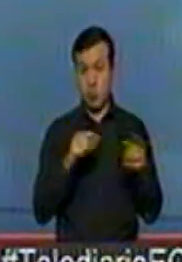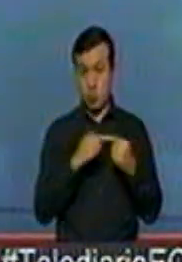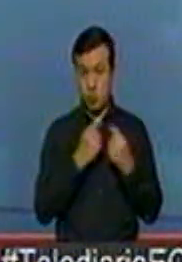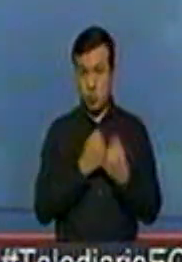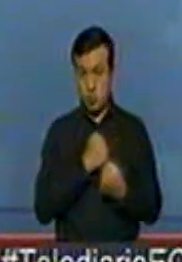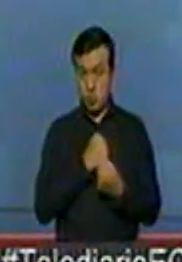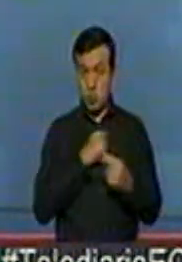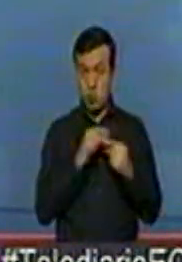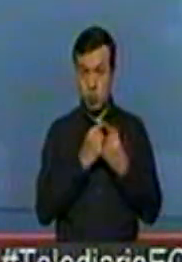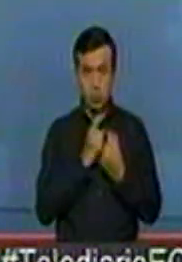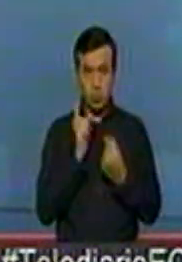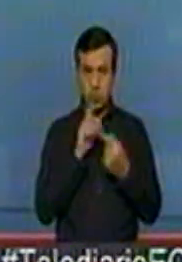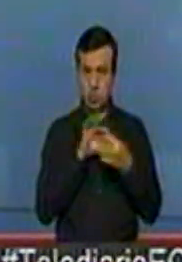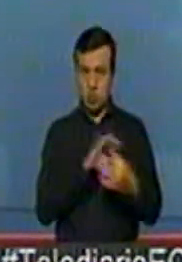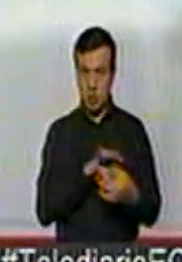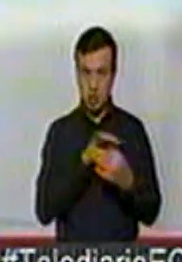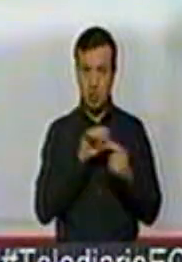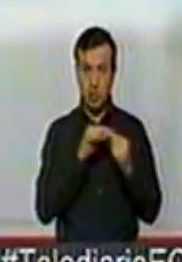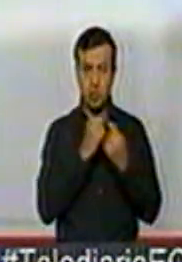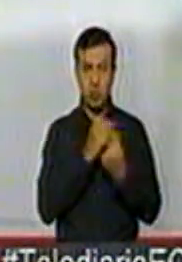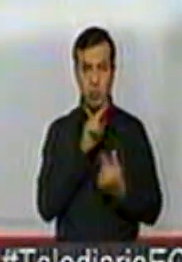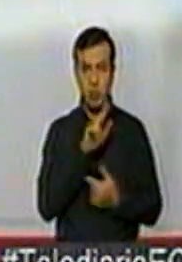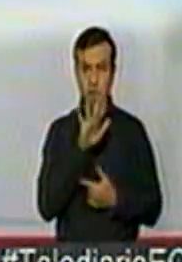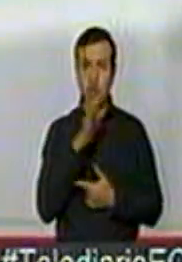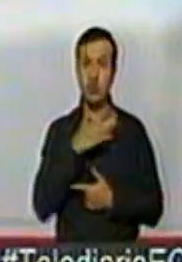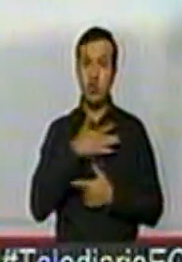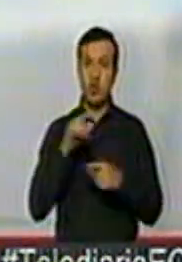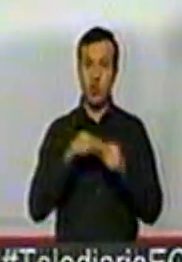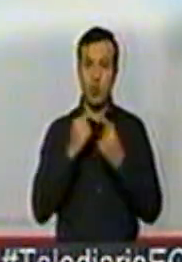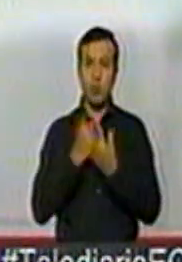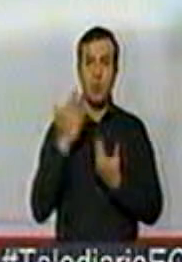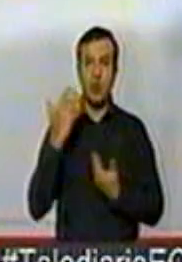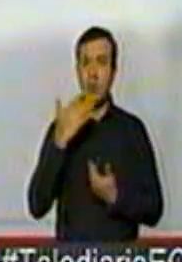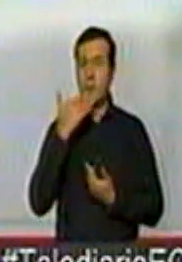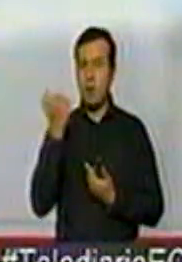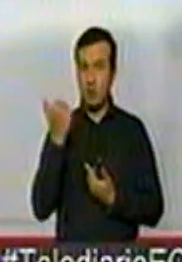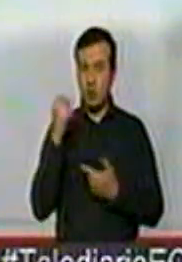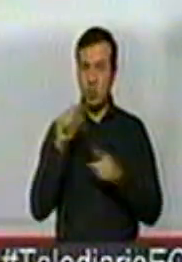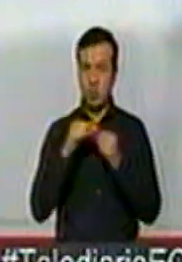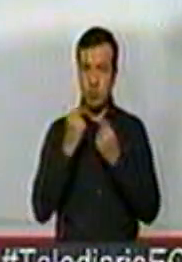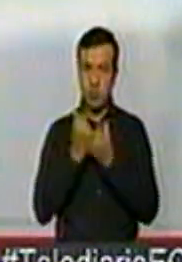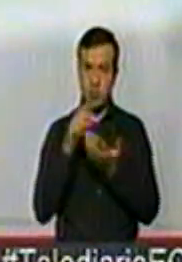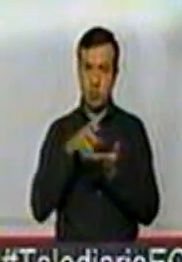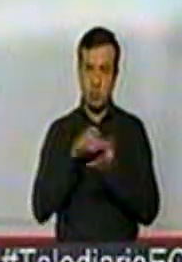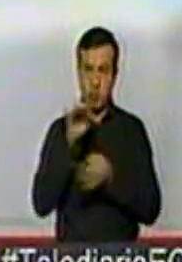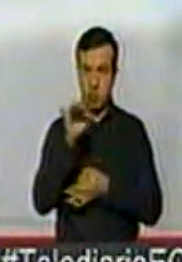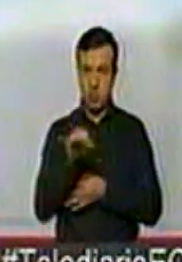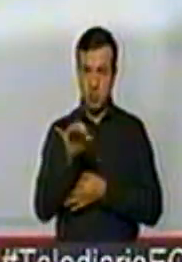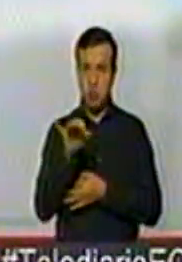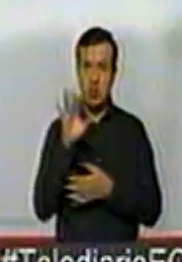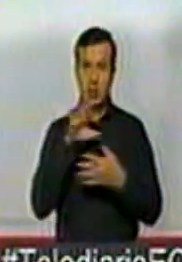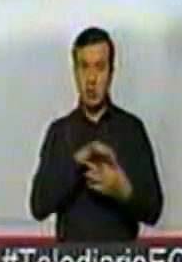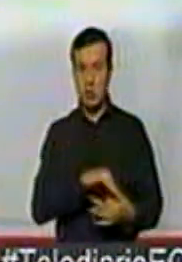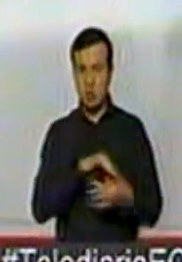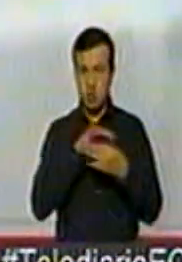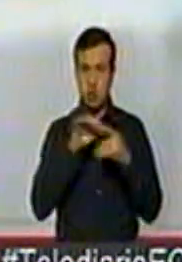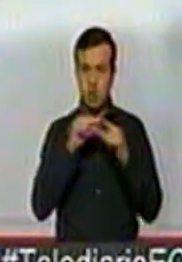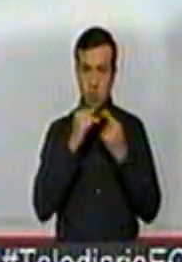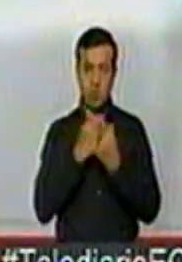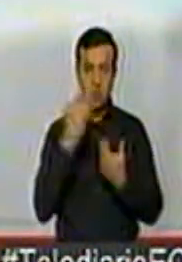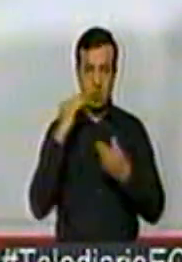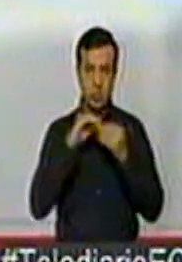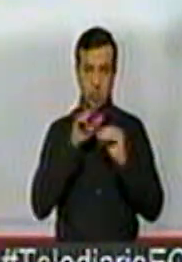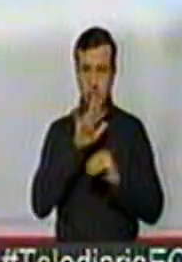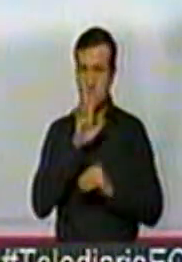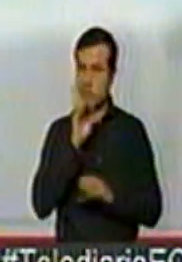que es aliado de Alianza País. Soy asambleísta por el movimiento Mejor, un movimiento provincial que es aliado a Alianza País. Nunca